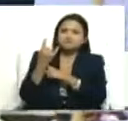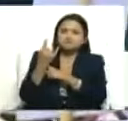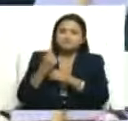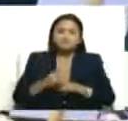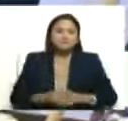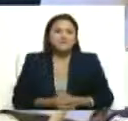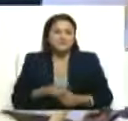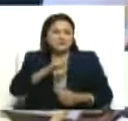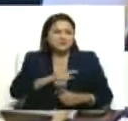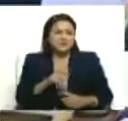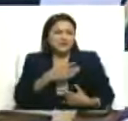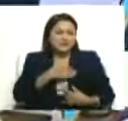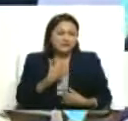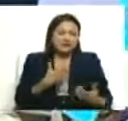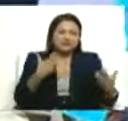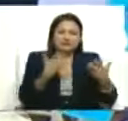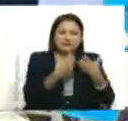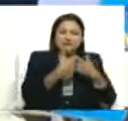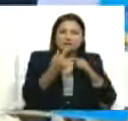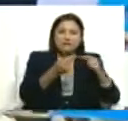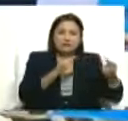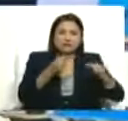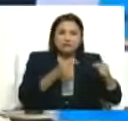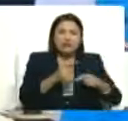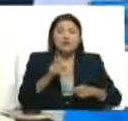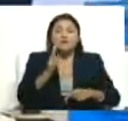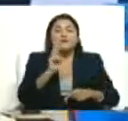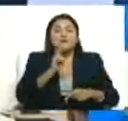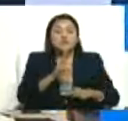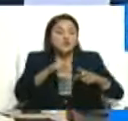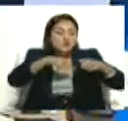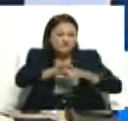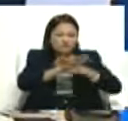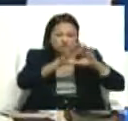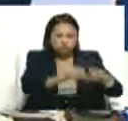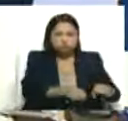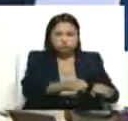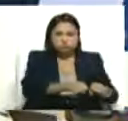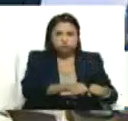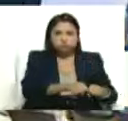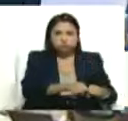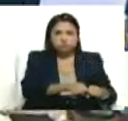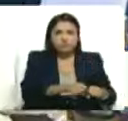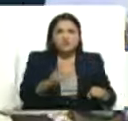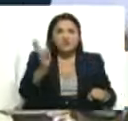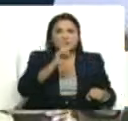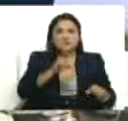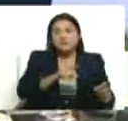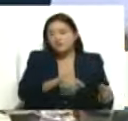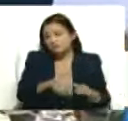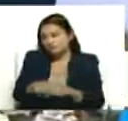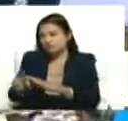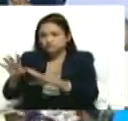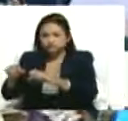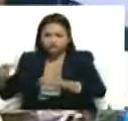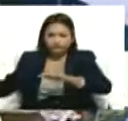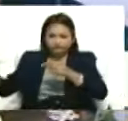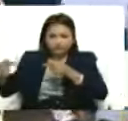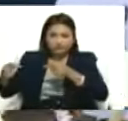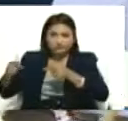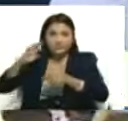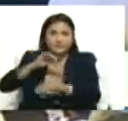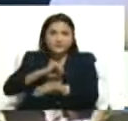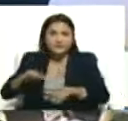Los guerreristas. No, Venezuela tiene que invadir. Venezuela tiene que tomar militarmente. ¿Y después?